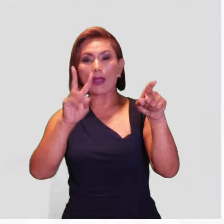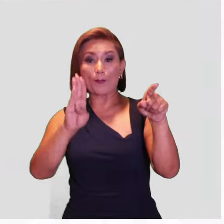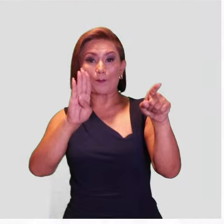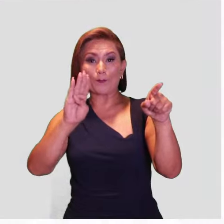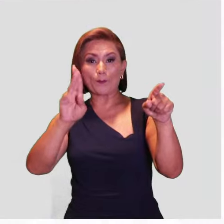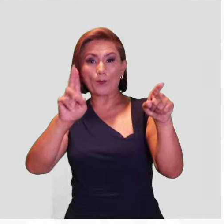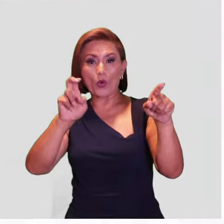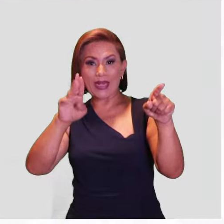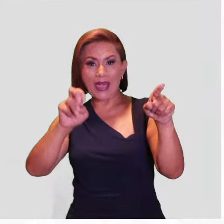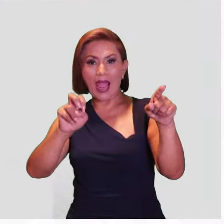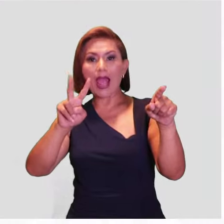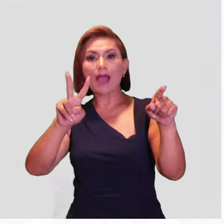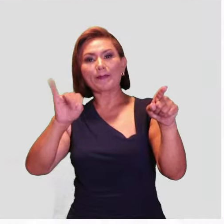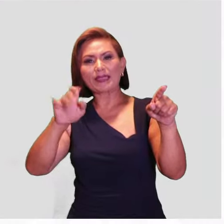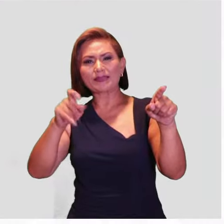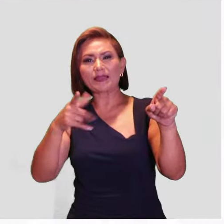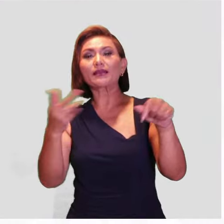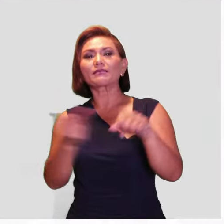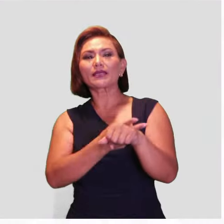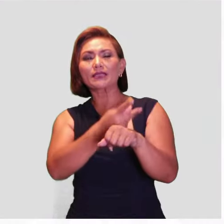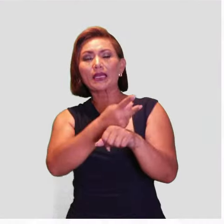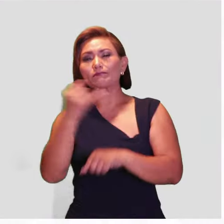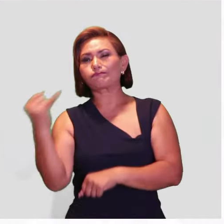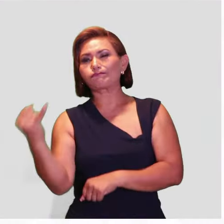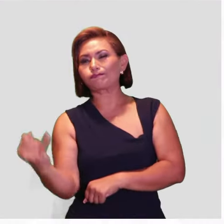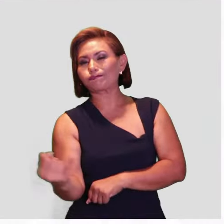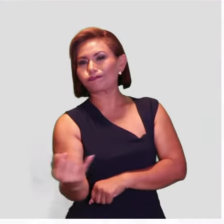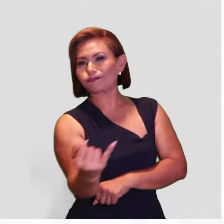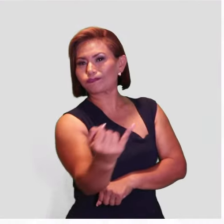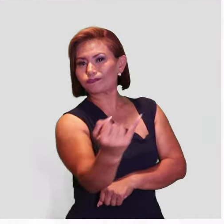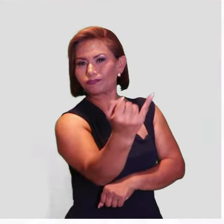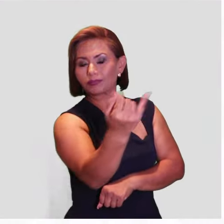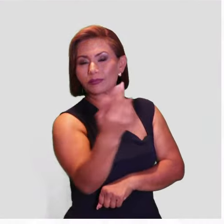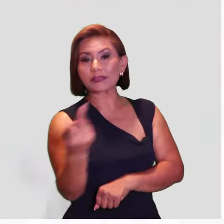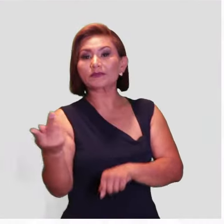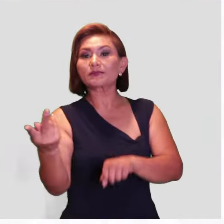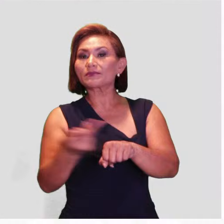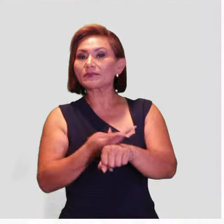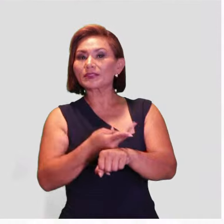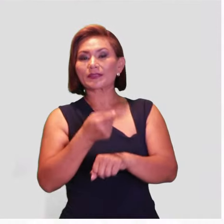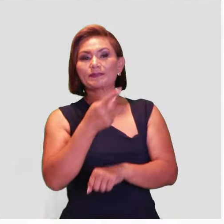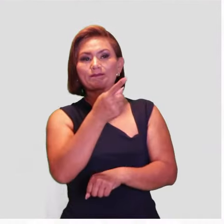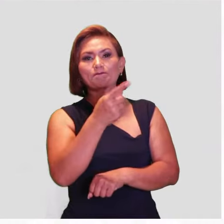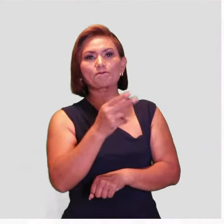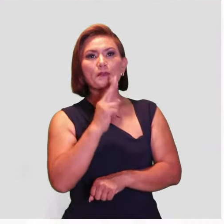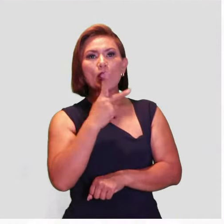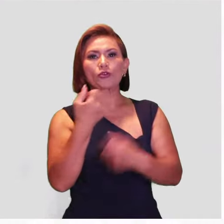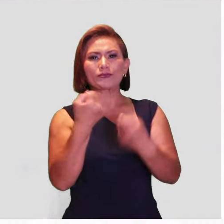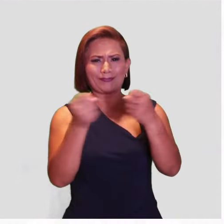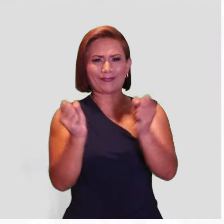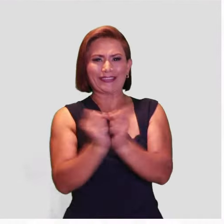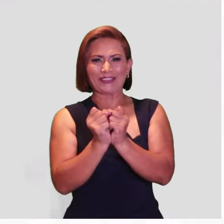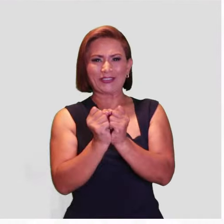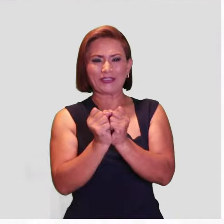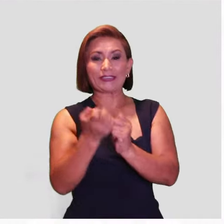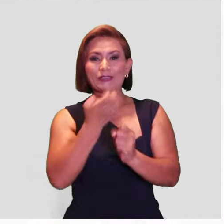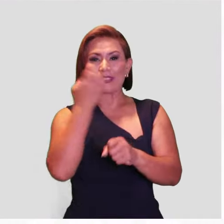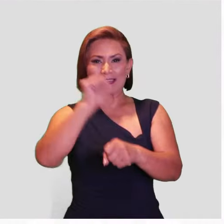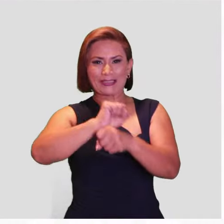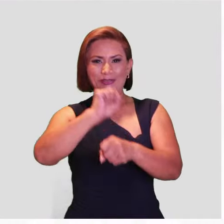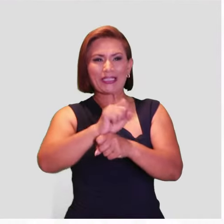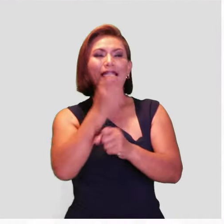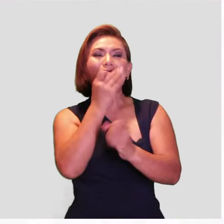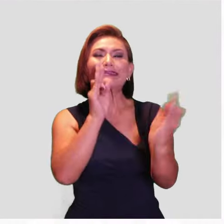está a su alcance, está muy lejos, ellos decidieron llevar a cabo la construcción de sus aulas de nivel secundaria. Todos